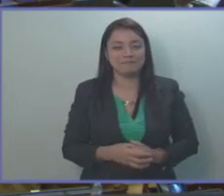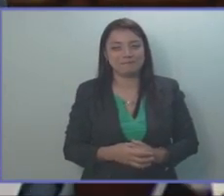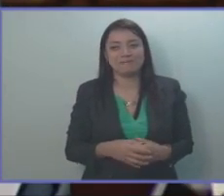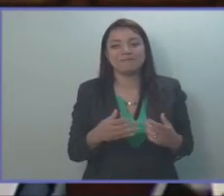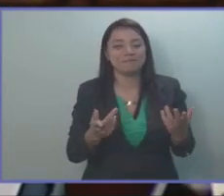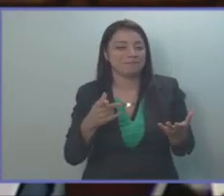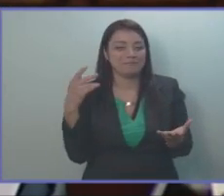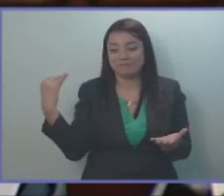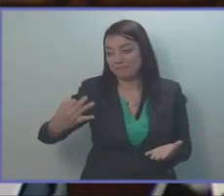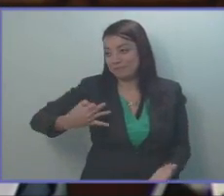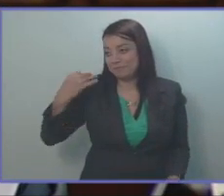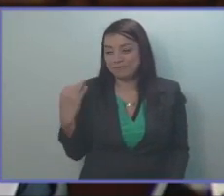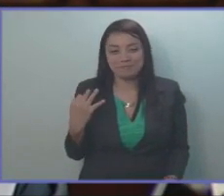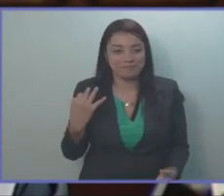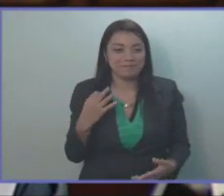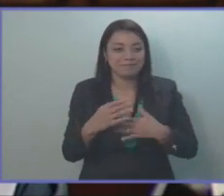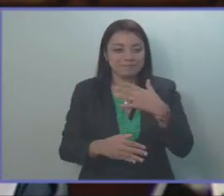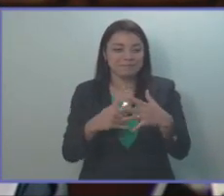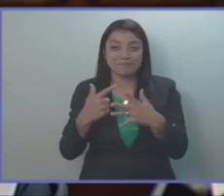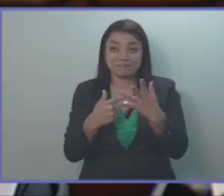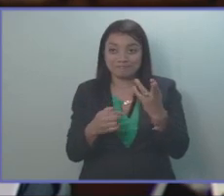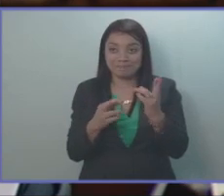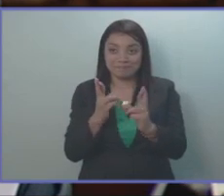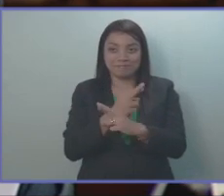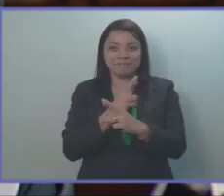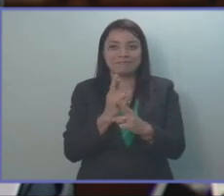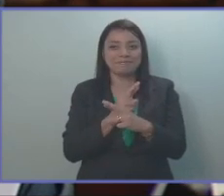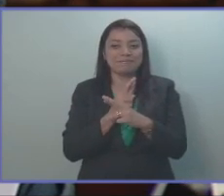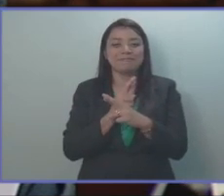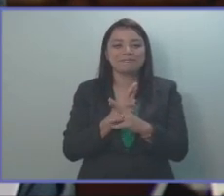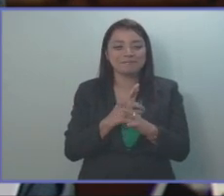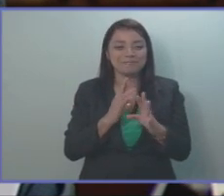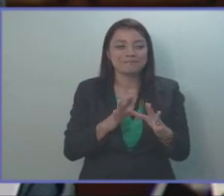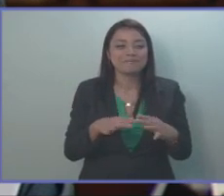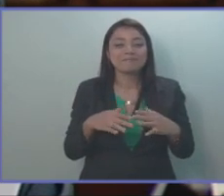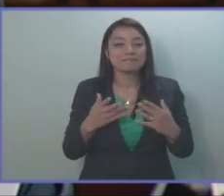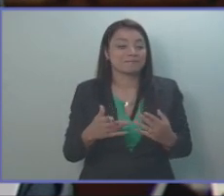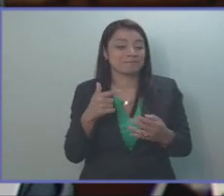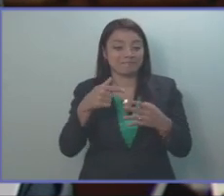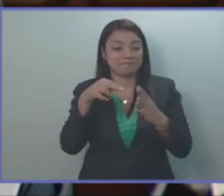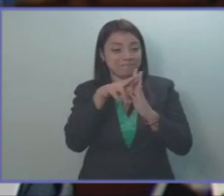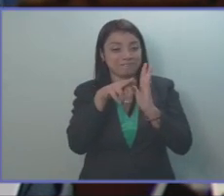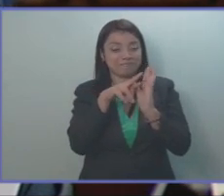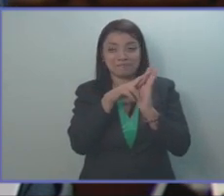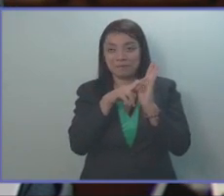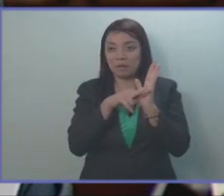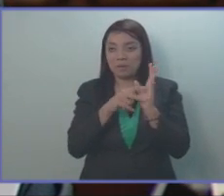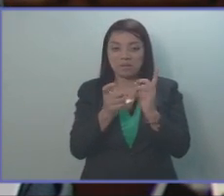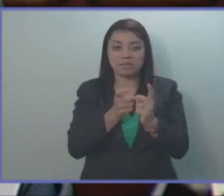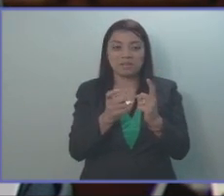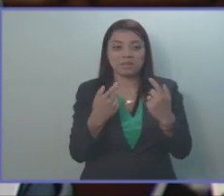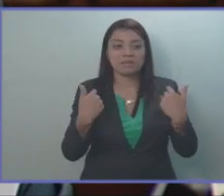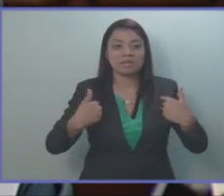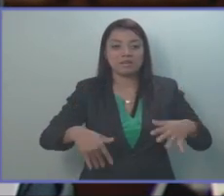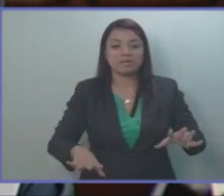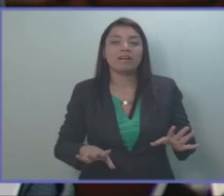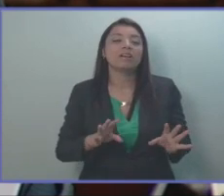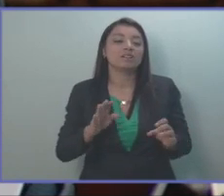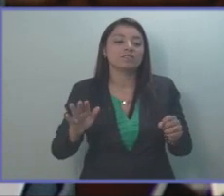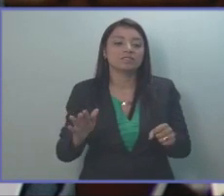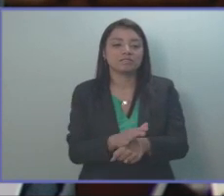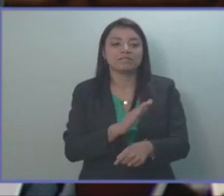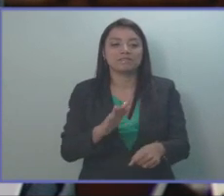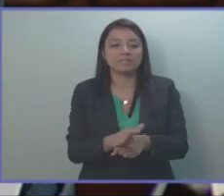es necesario introducir reformas a la misma para contar con un marco regulatorio ordinario que sea